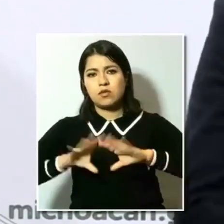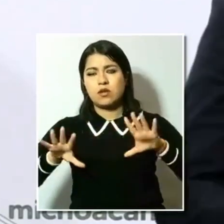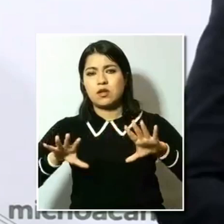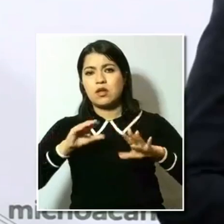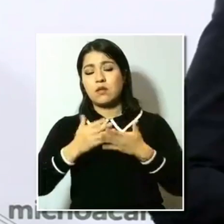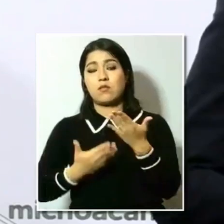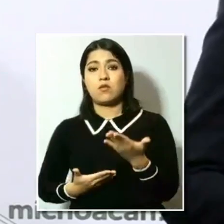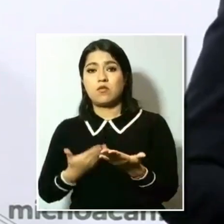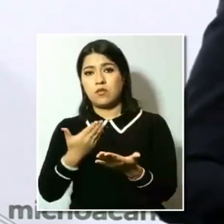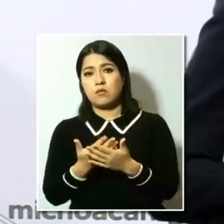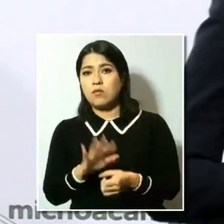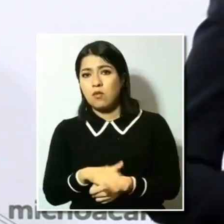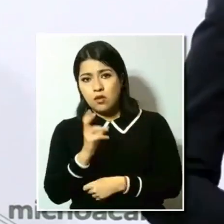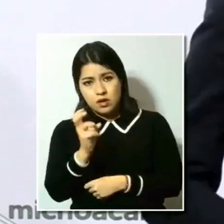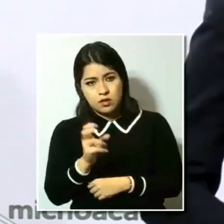que